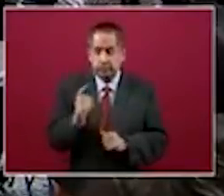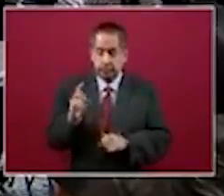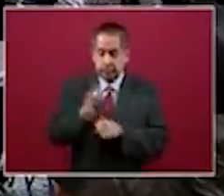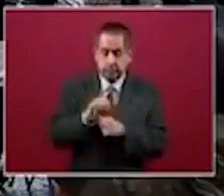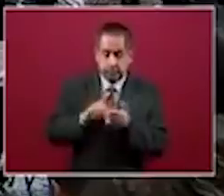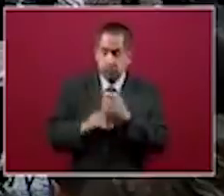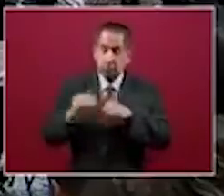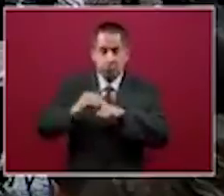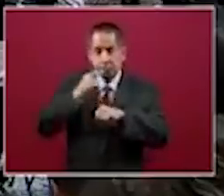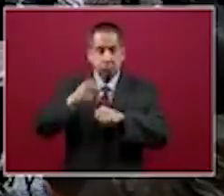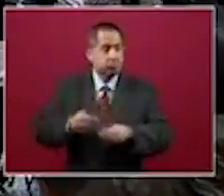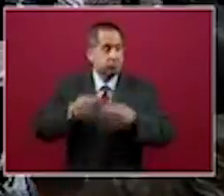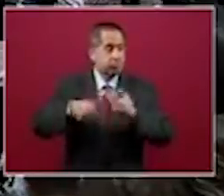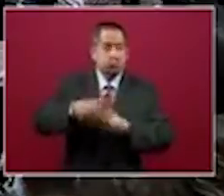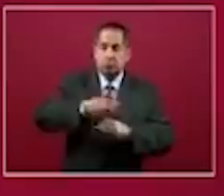el mercado interno,